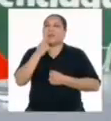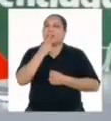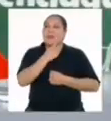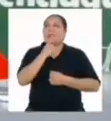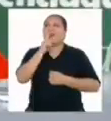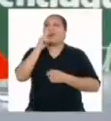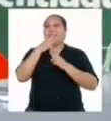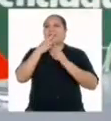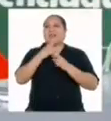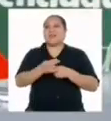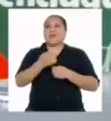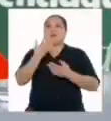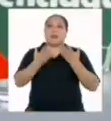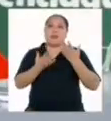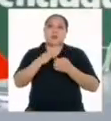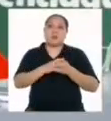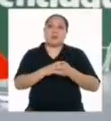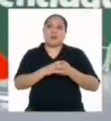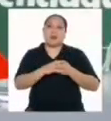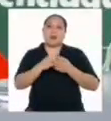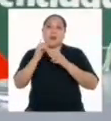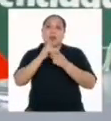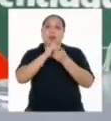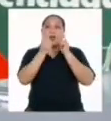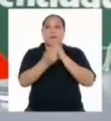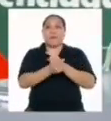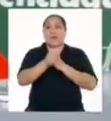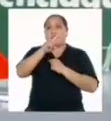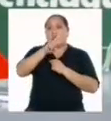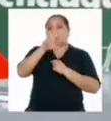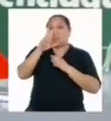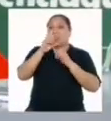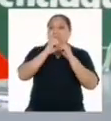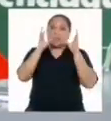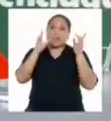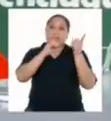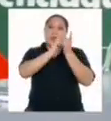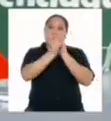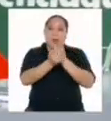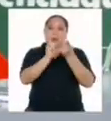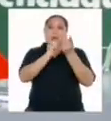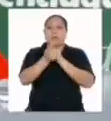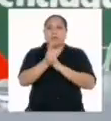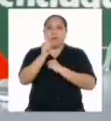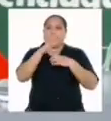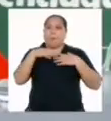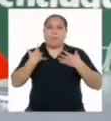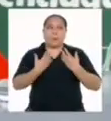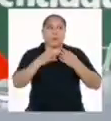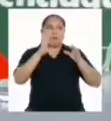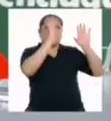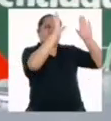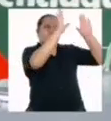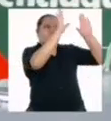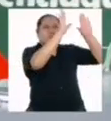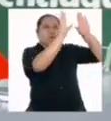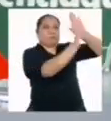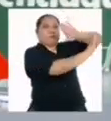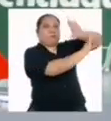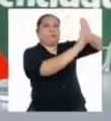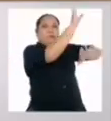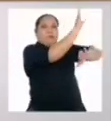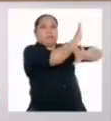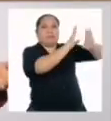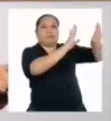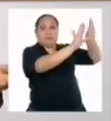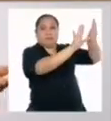Ahí está la respuesta. Se debe cambiar los trabajos cada 2 o 3 días. Y cuando no pueda hacerlo, cambió sus posiciones